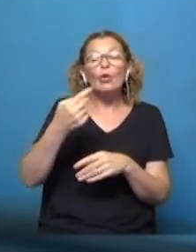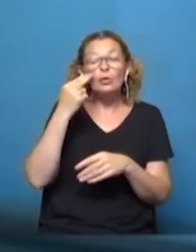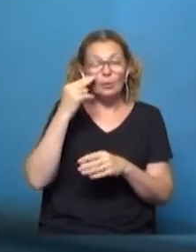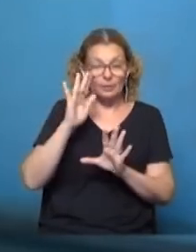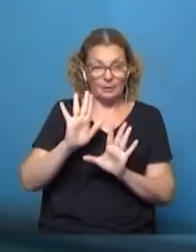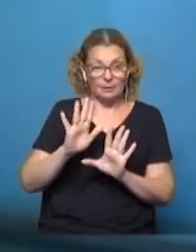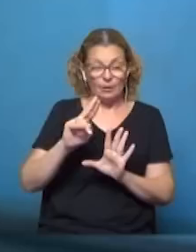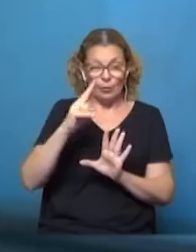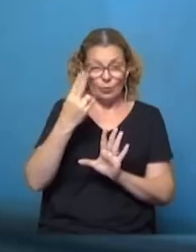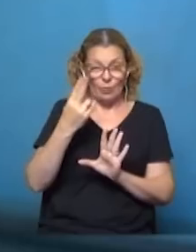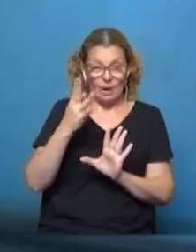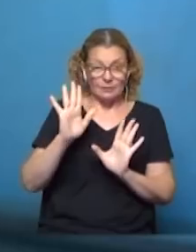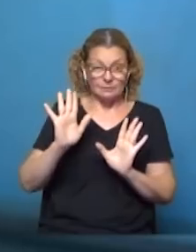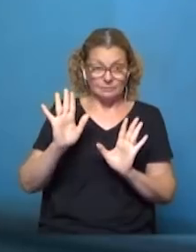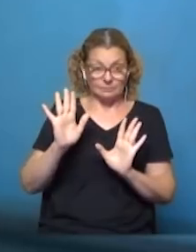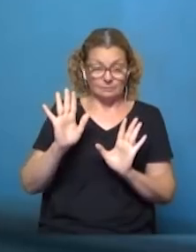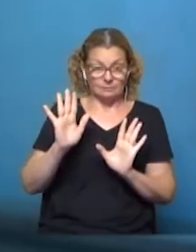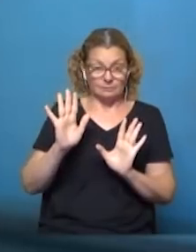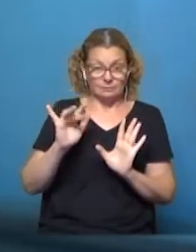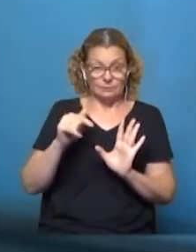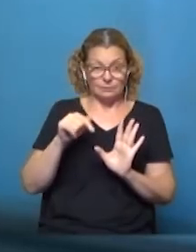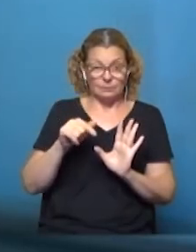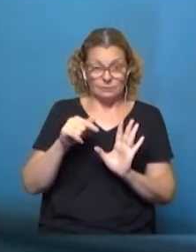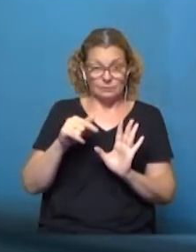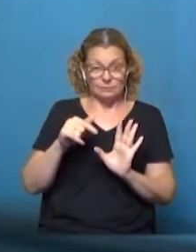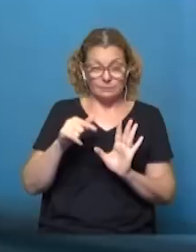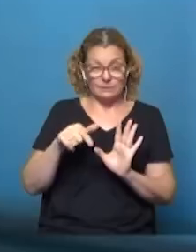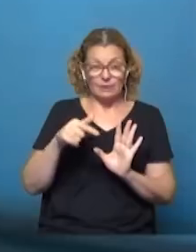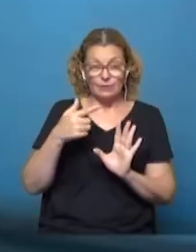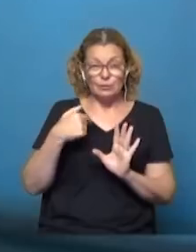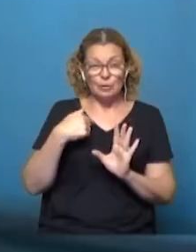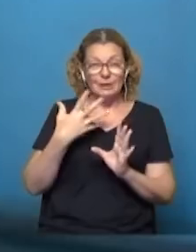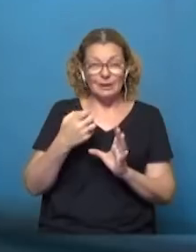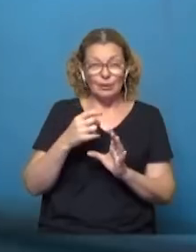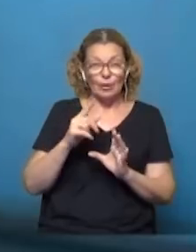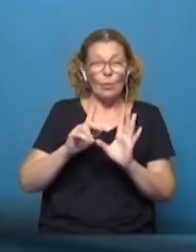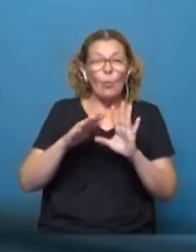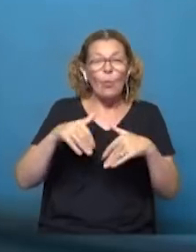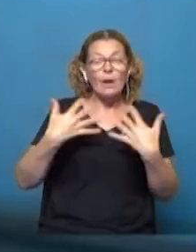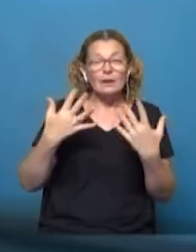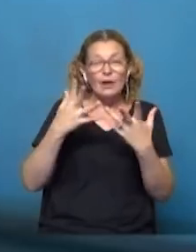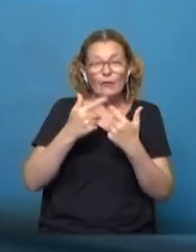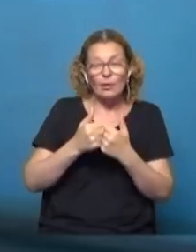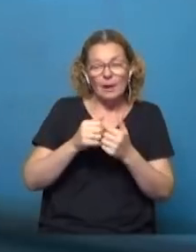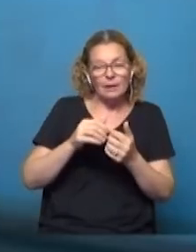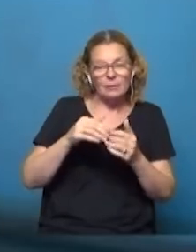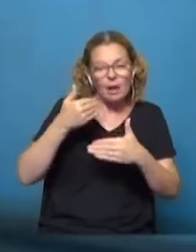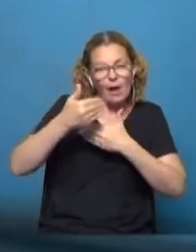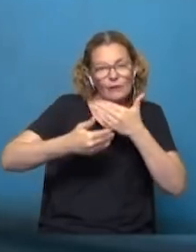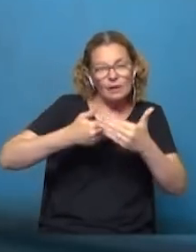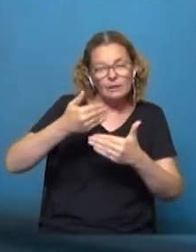en el Uruguay está previsto yo que quiero evitar De cualquier manera que se siga avanzando